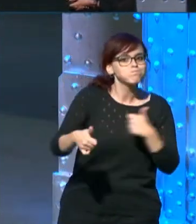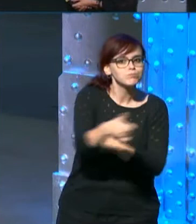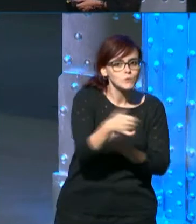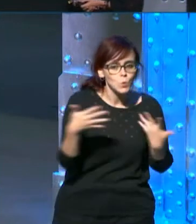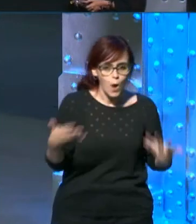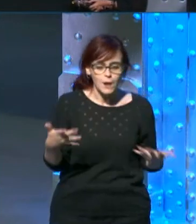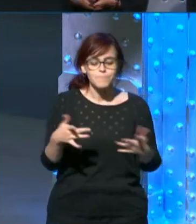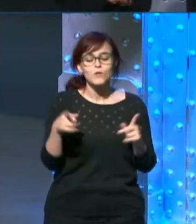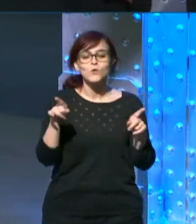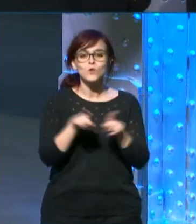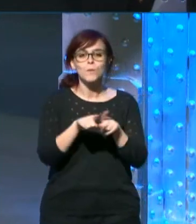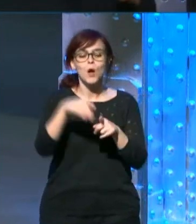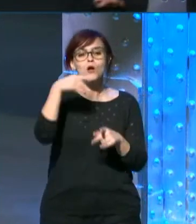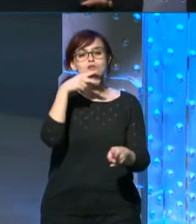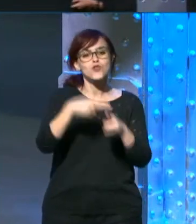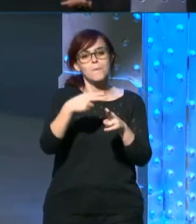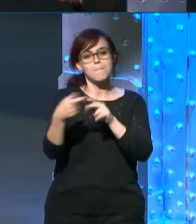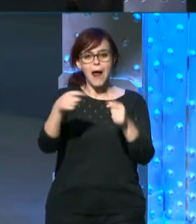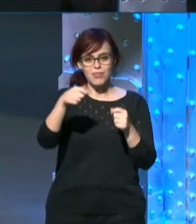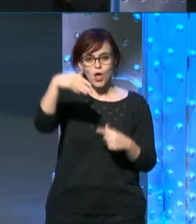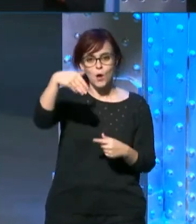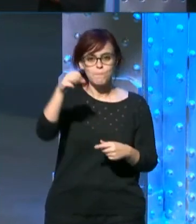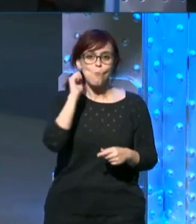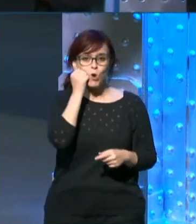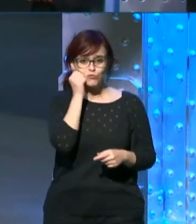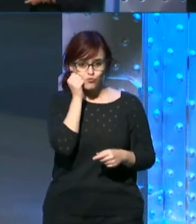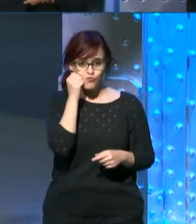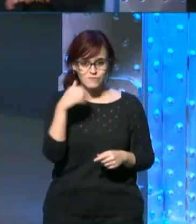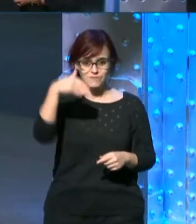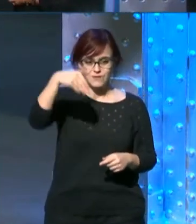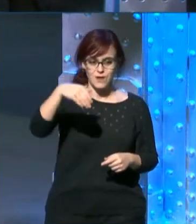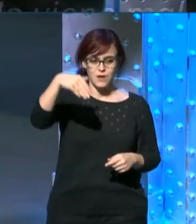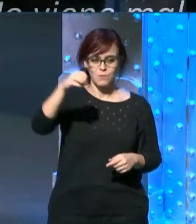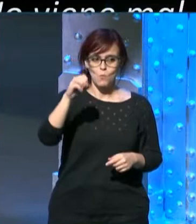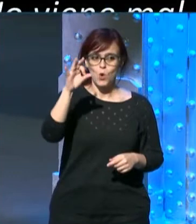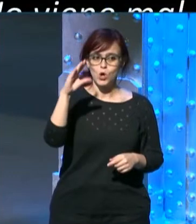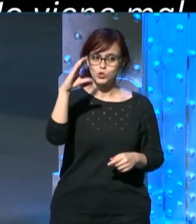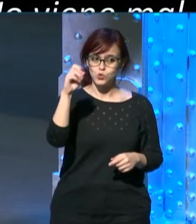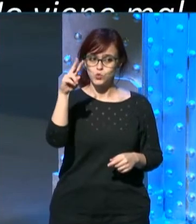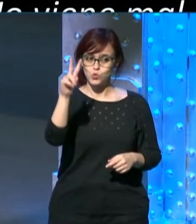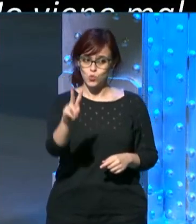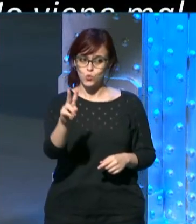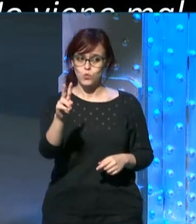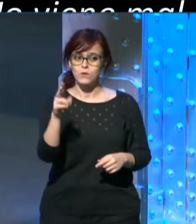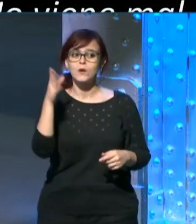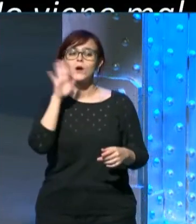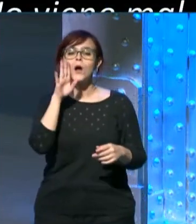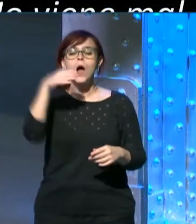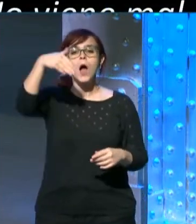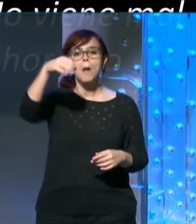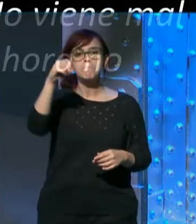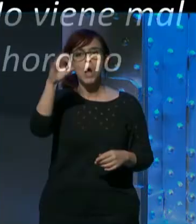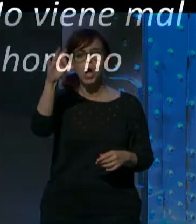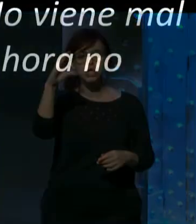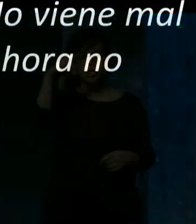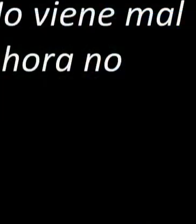conoce como Moscú, y en un alarde de originalidad, y es por las siglas, ¿vale? Que de puro sencillo es utilísimo, que lo que te propone es